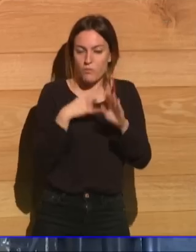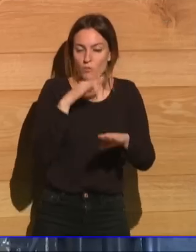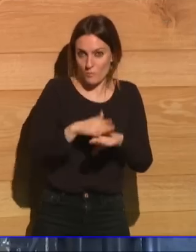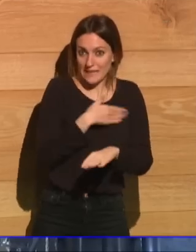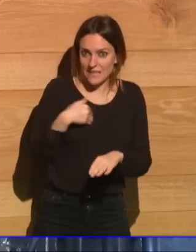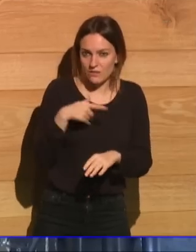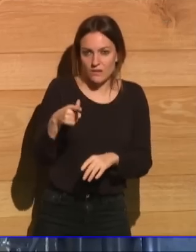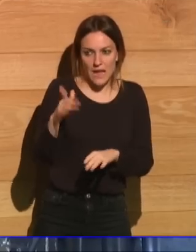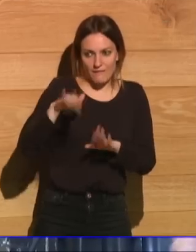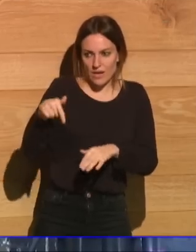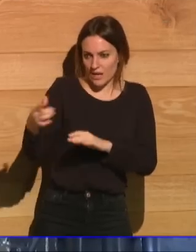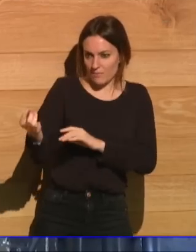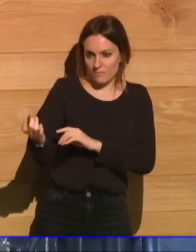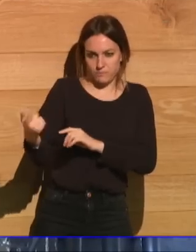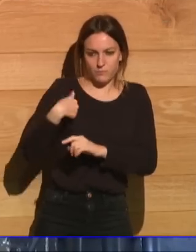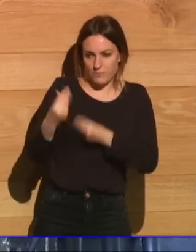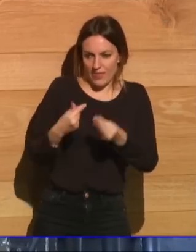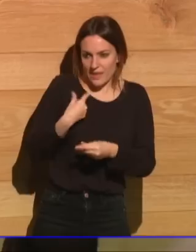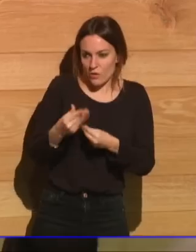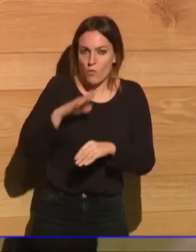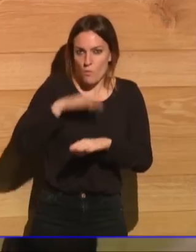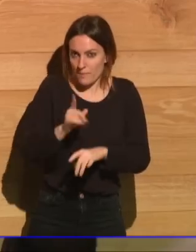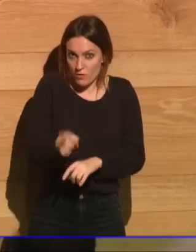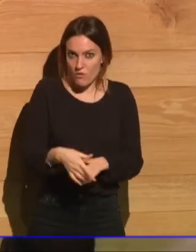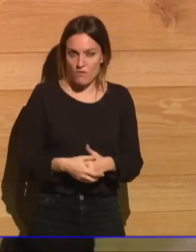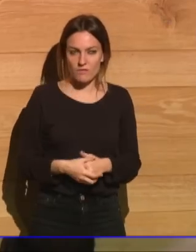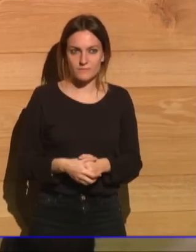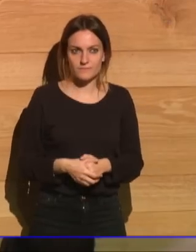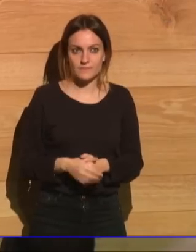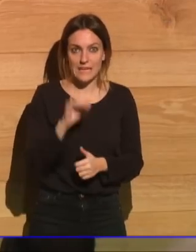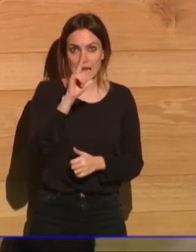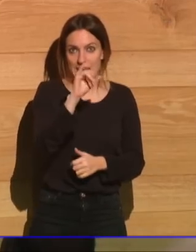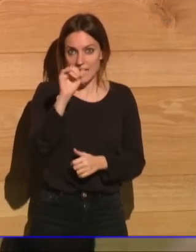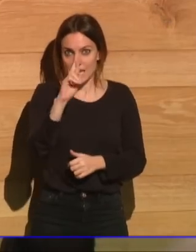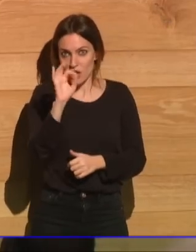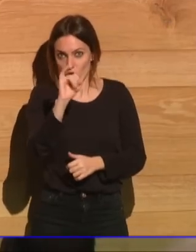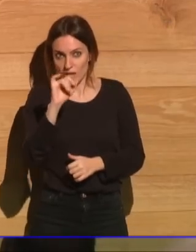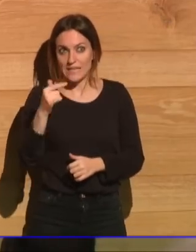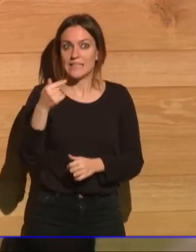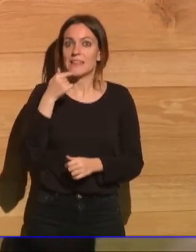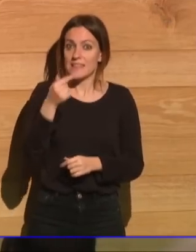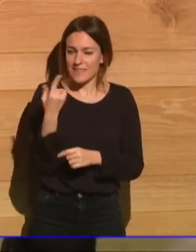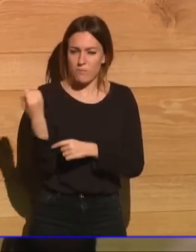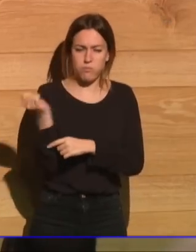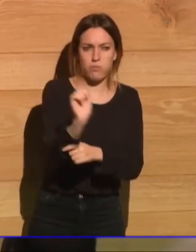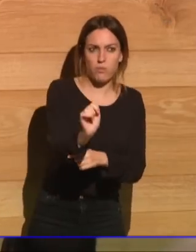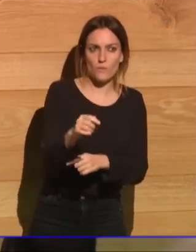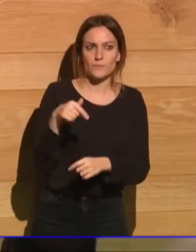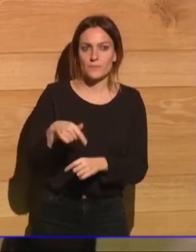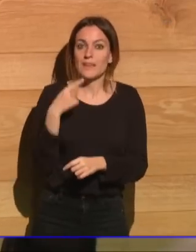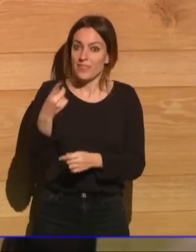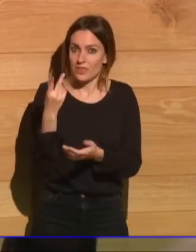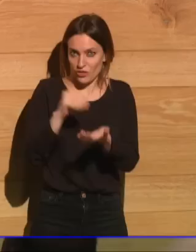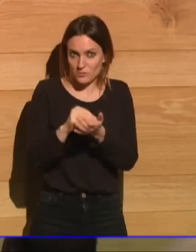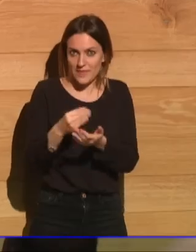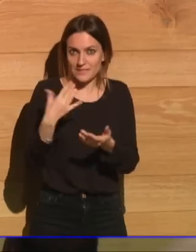veces dices, voy a esperar sin darles un grito. Cuando Leroy sale diciendo eso, que yo no repetiría porque tú Es lo has usted una borrado. cerda hija de puta, es usted